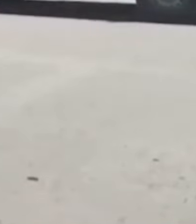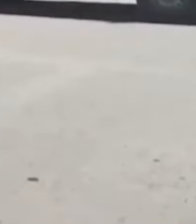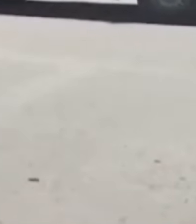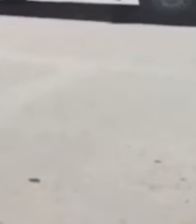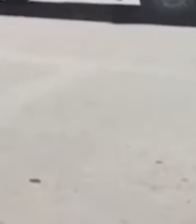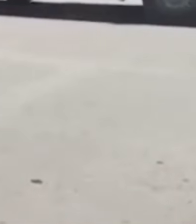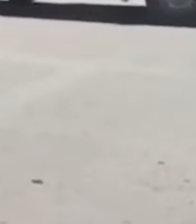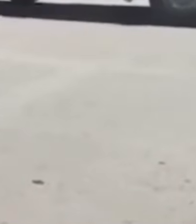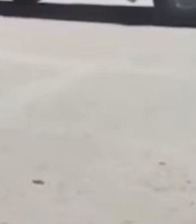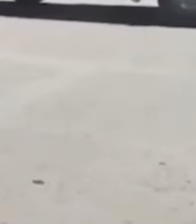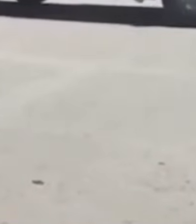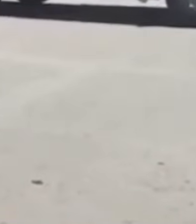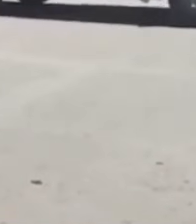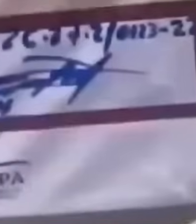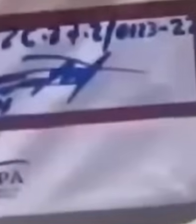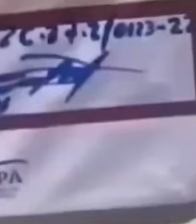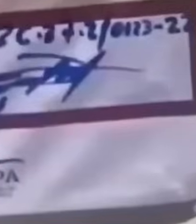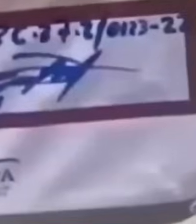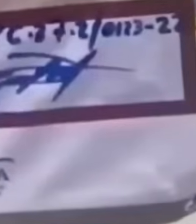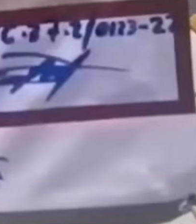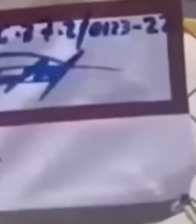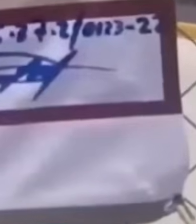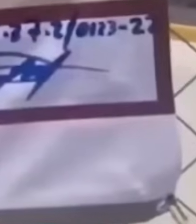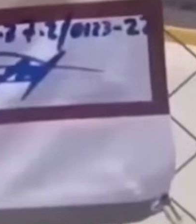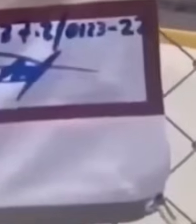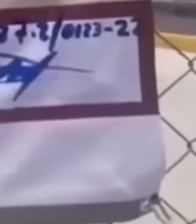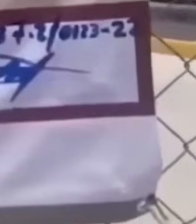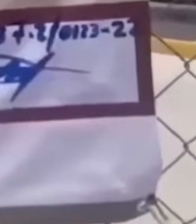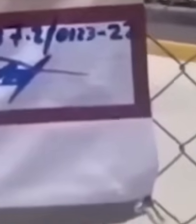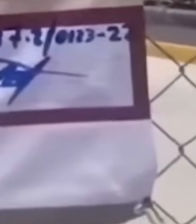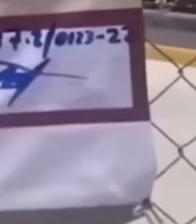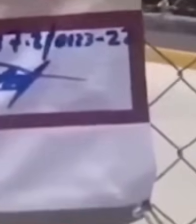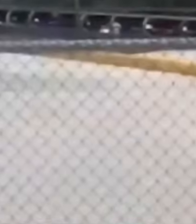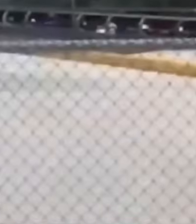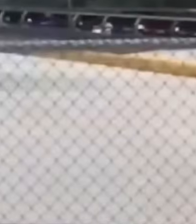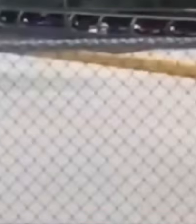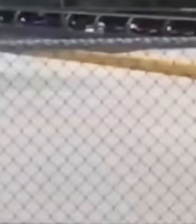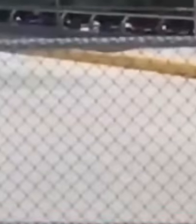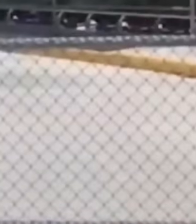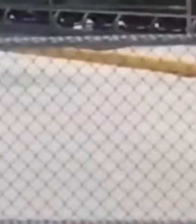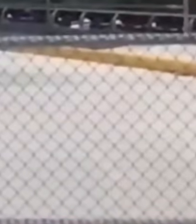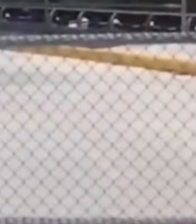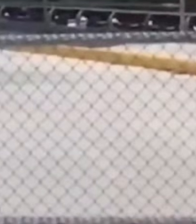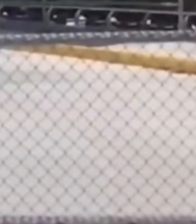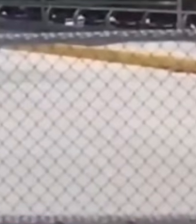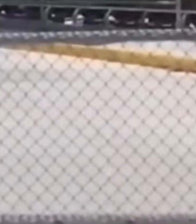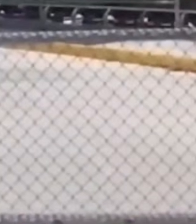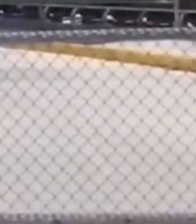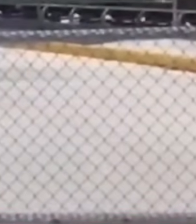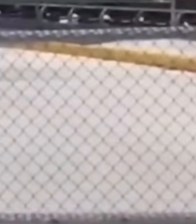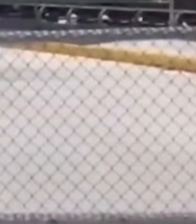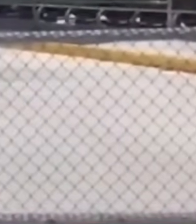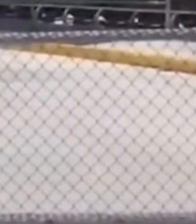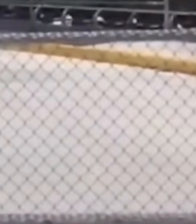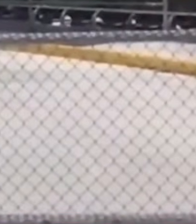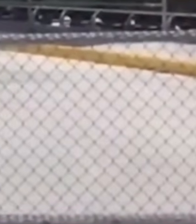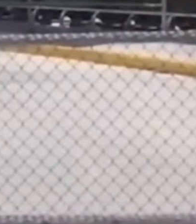colocó de manera preventiva sellos de clausura en materia de impacto ambiental y cambio de uso de suelo en terrenos